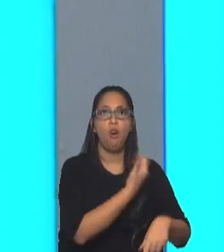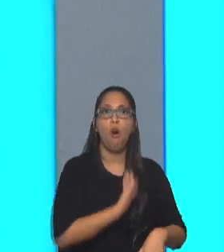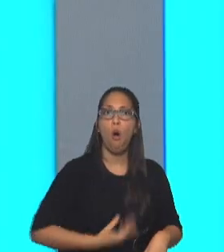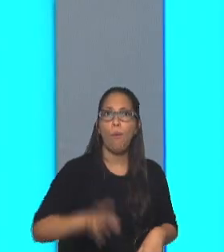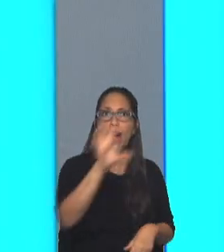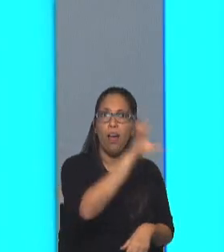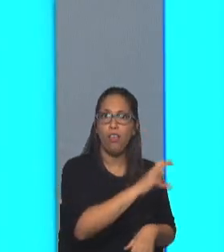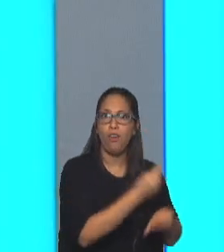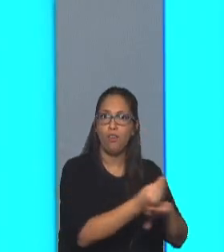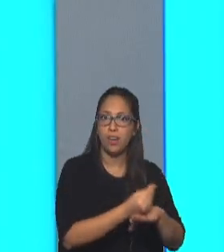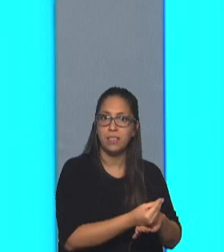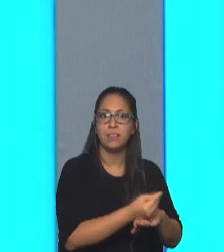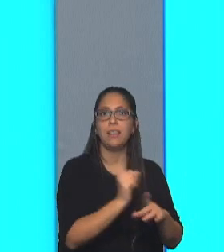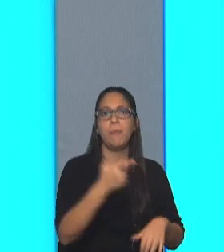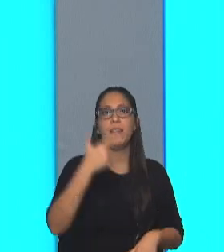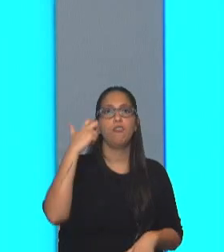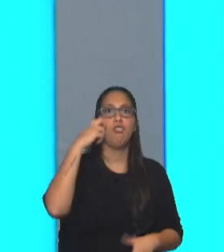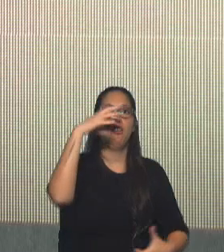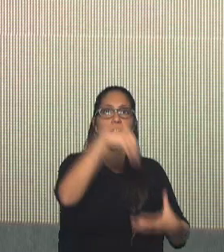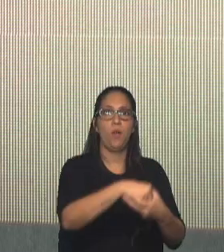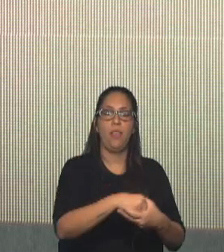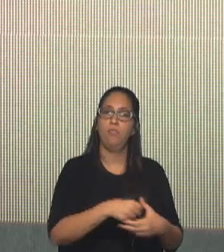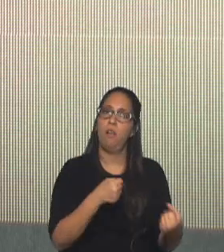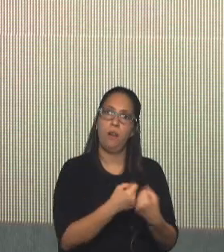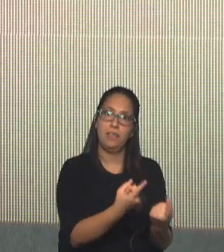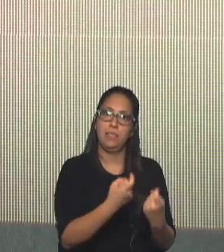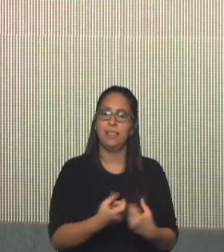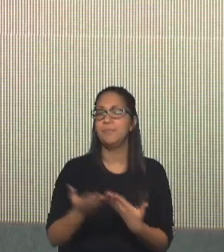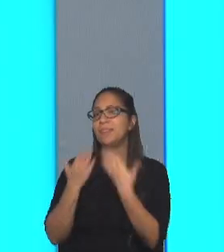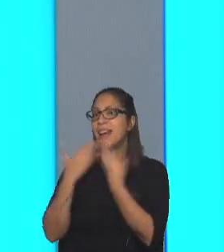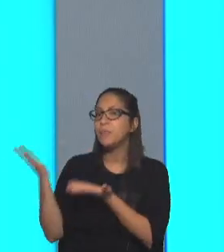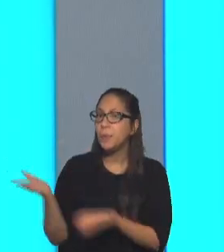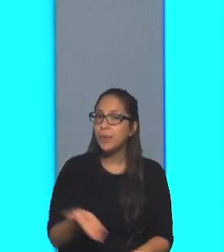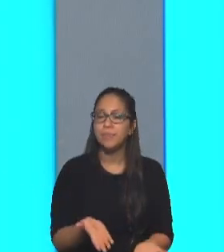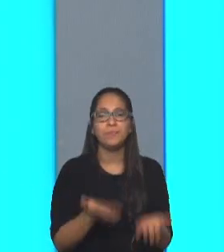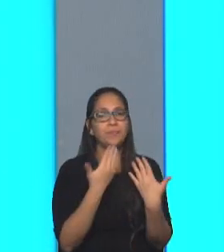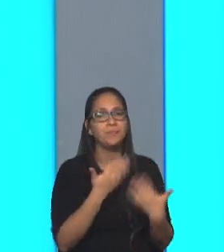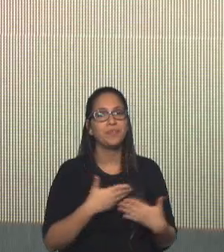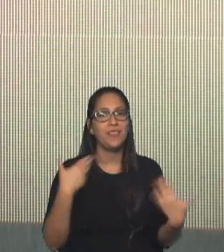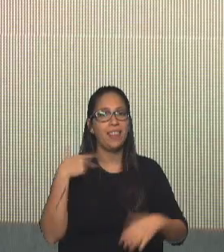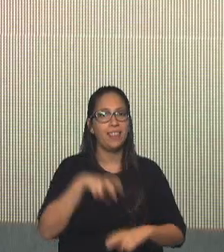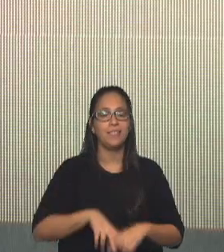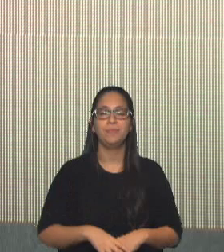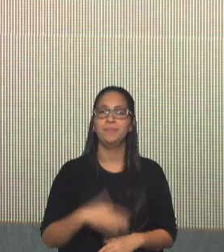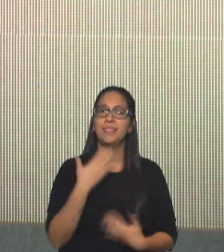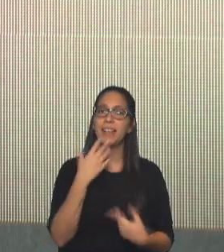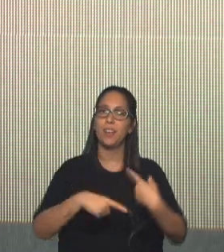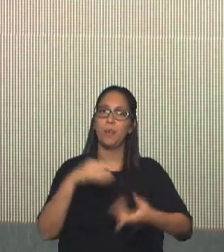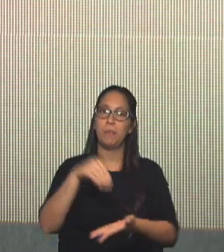gobernadores como en el Congreso de la Nación. Gabriel Elavisky, gracias por haber venido. Por favor, un placer. Seguimos así ahora.